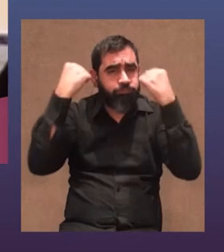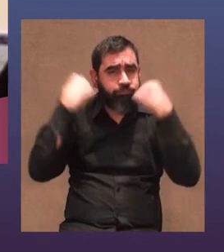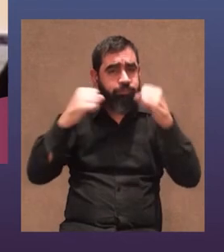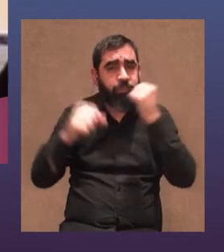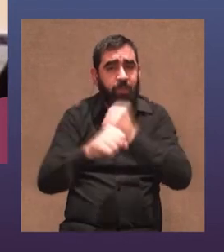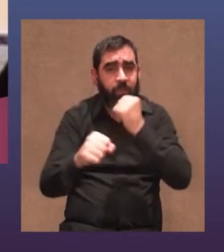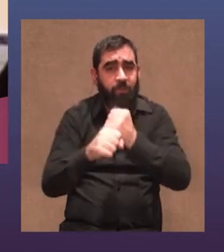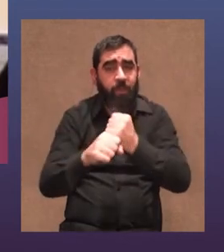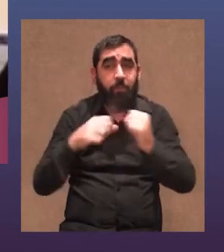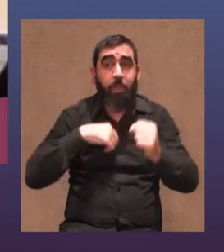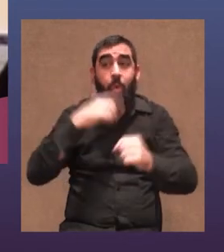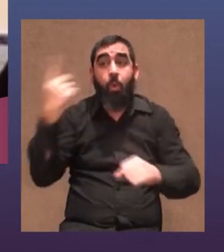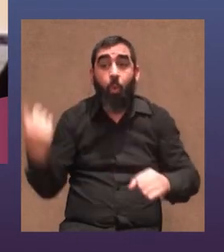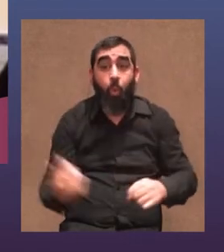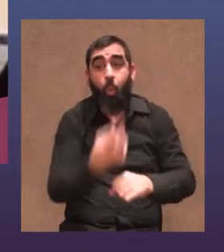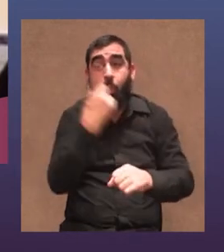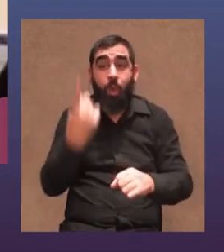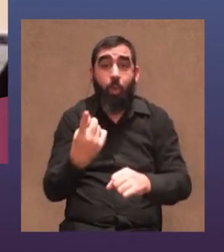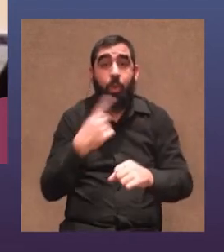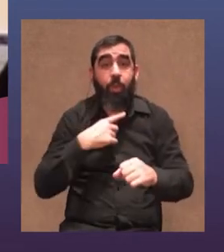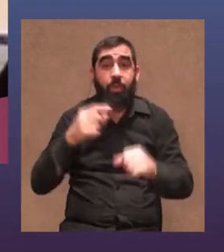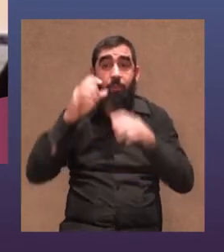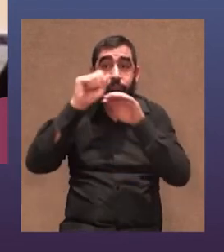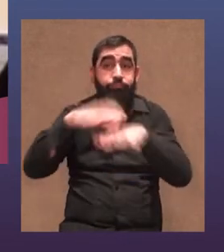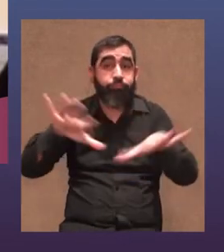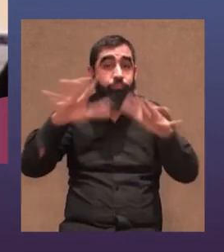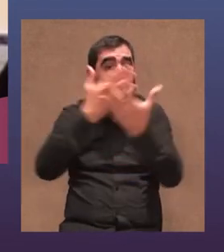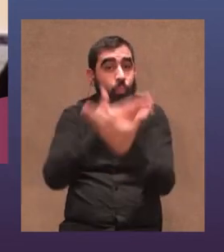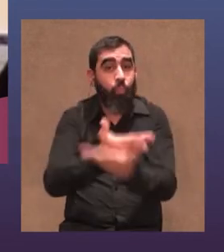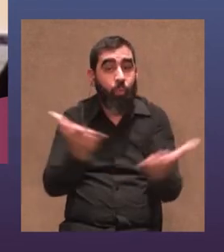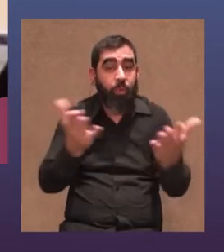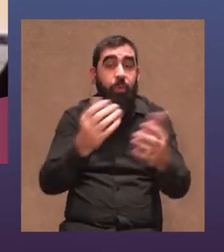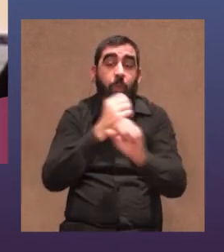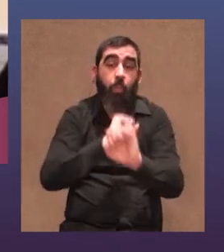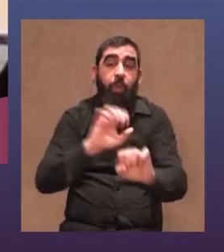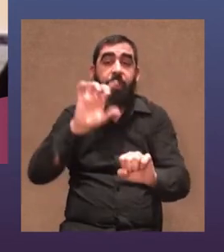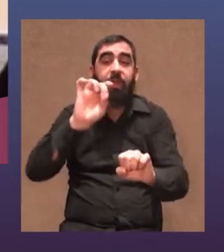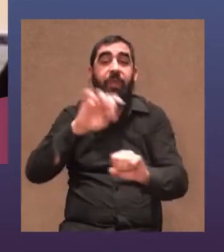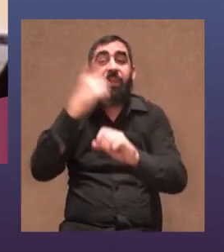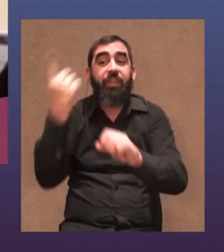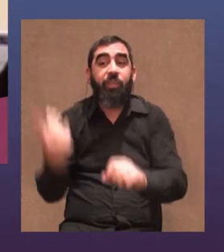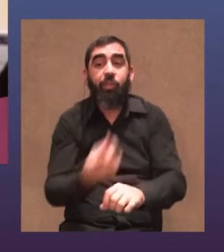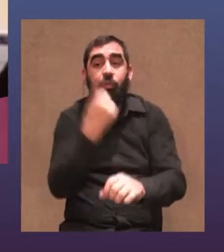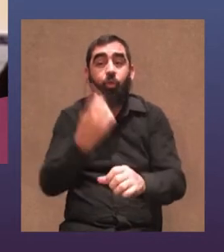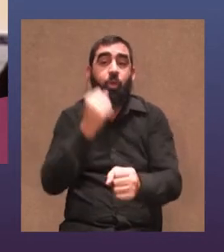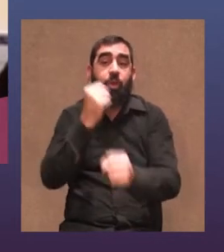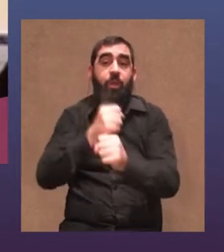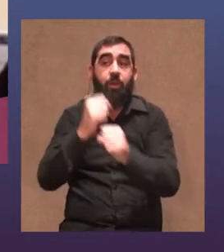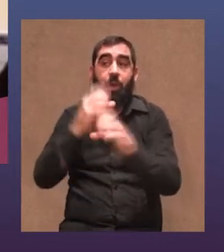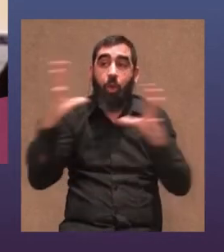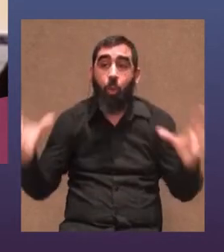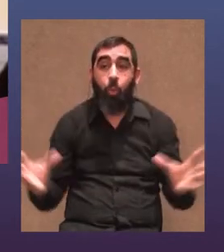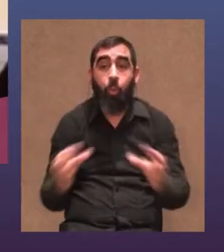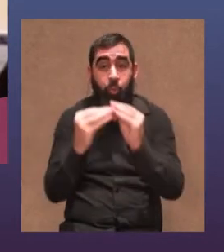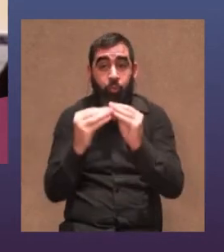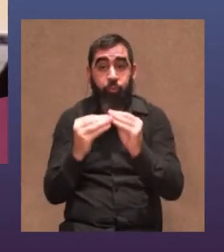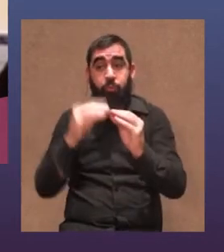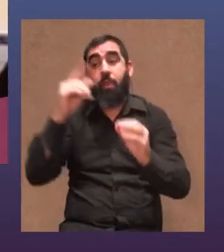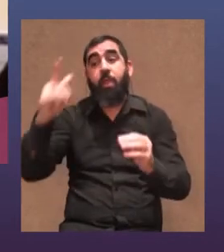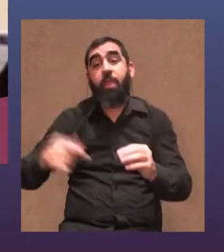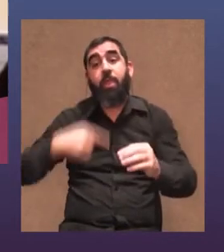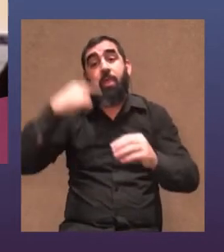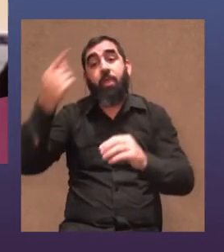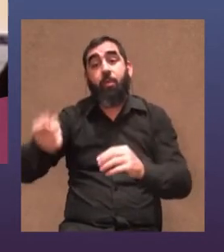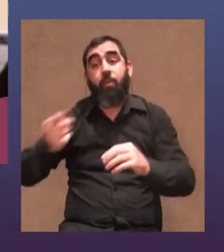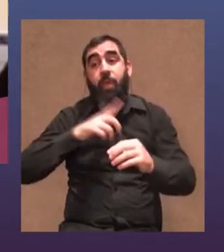hora de concierto nos llevó 15 horas de trabajo juntos, y también después viene el otro fenómeno, que es el fenómeno que se produce en